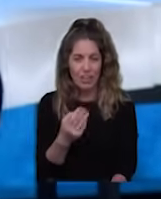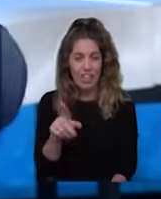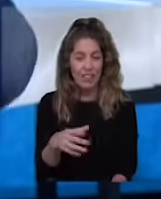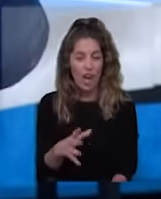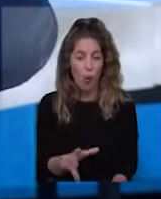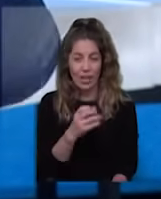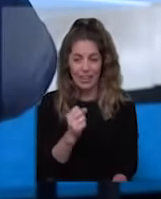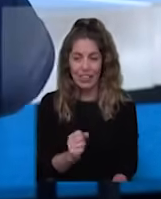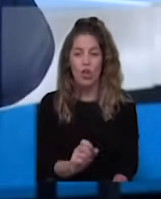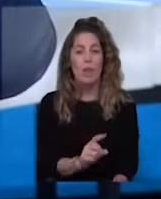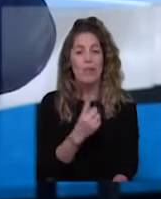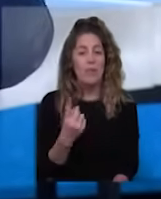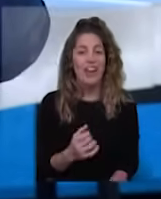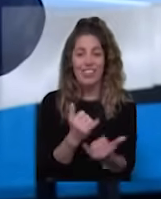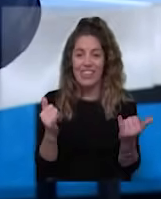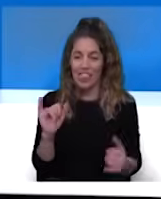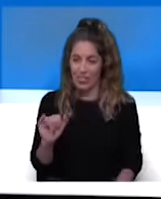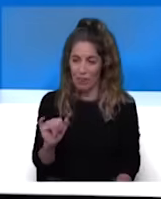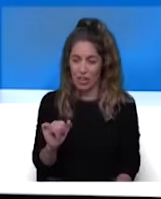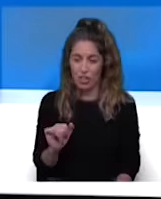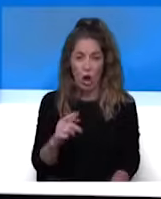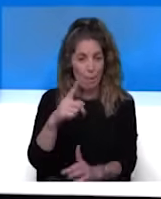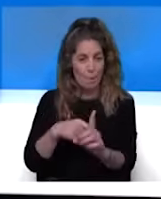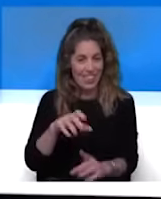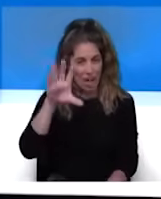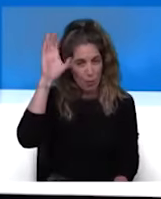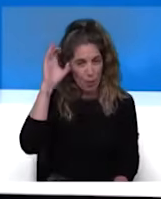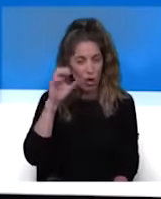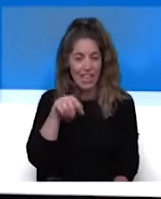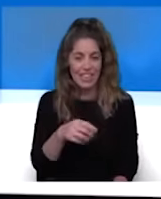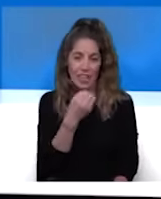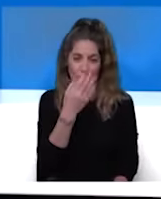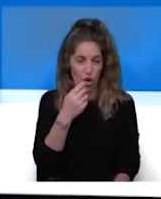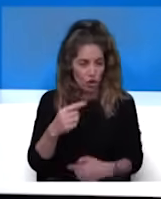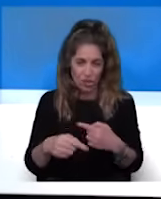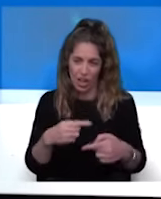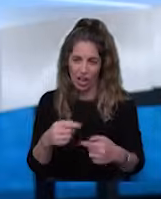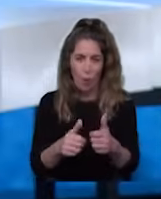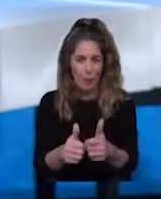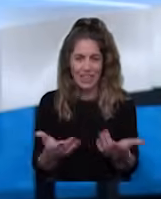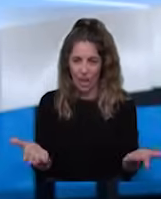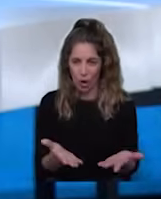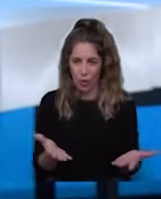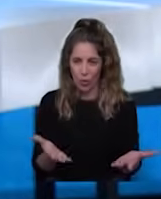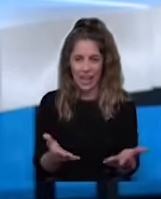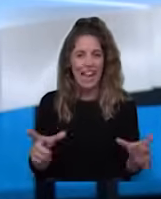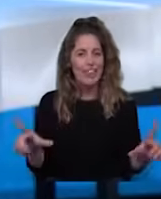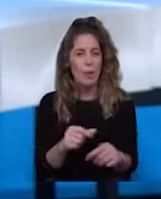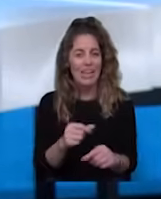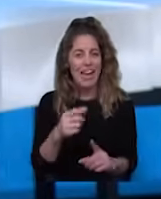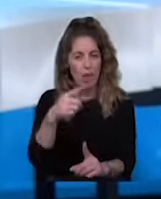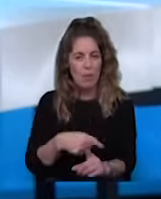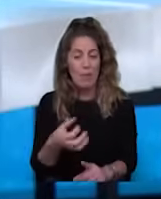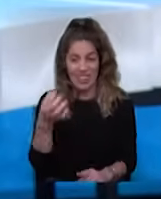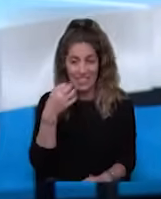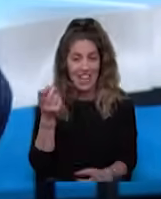desde el primer día de mayo está ahí nos está acompañando durante todo este mes y en el del mes es la misma me